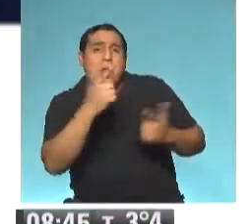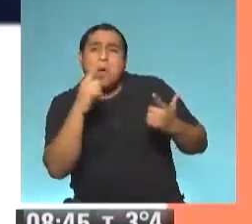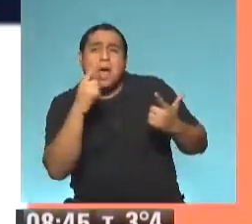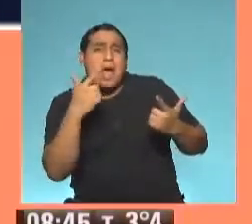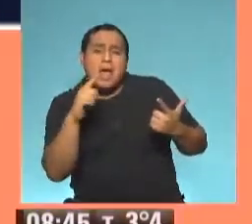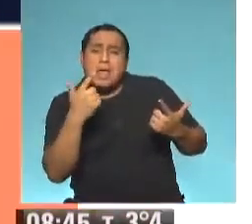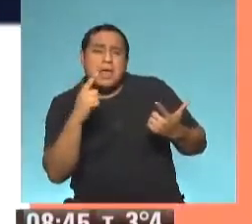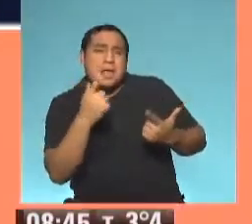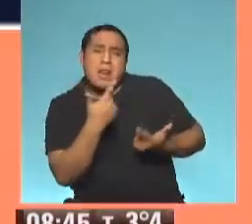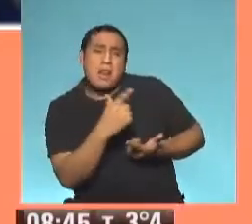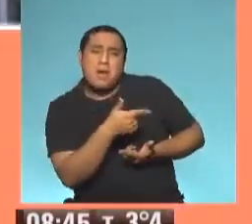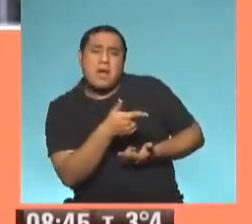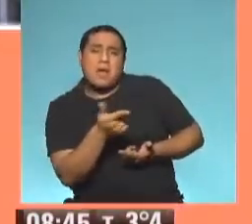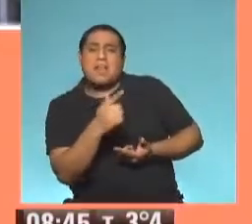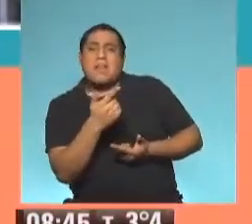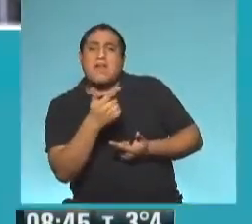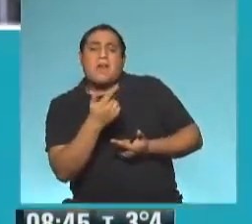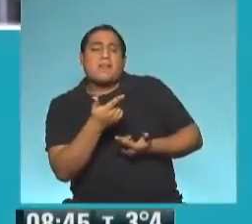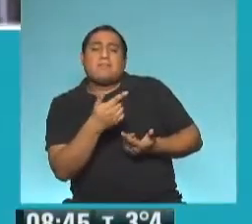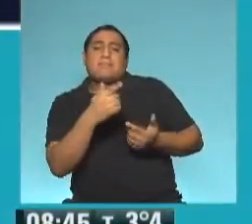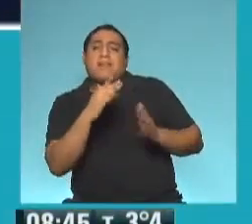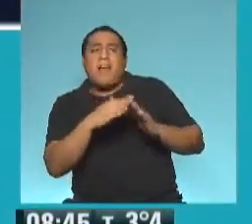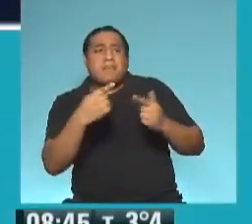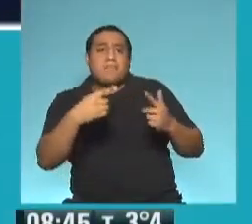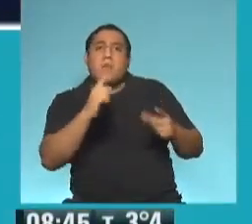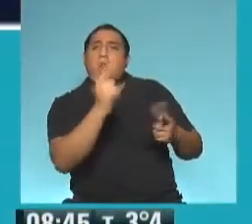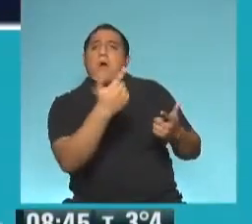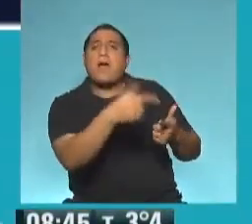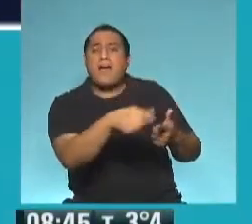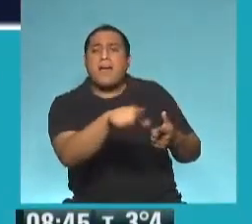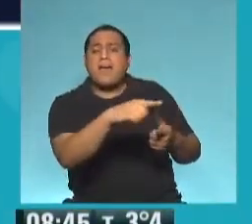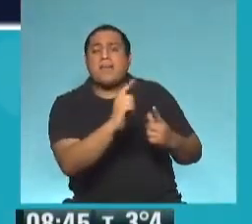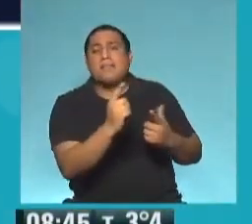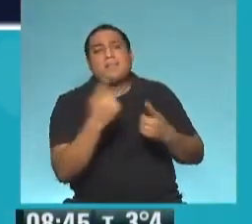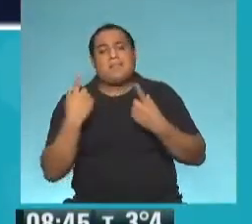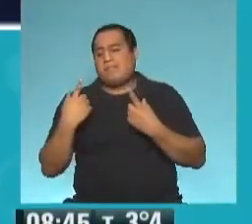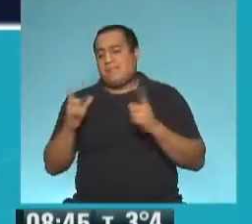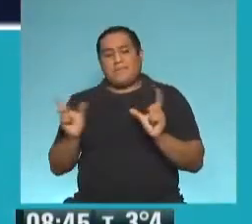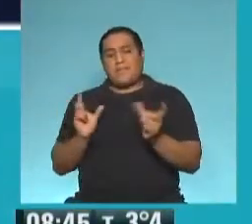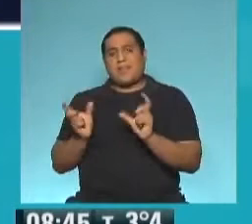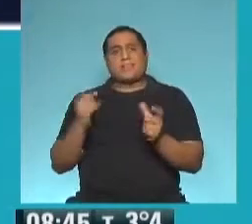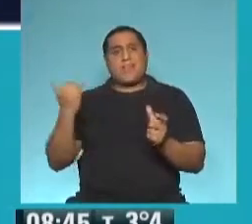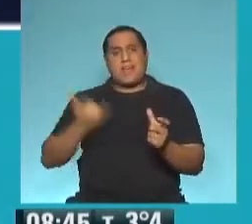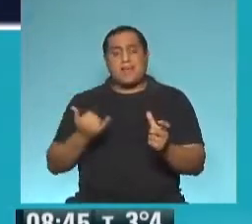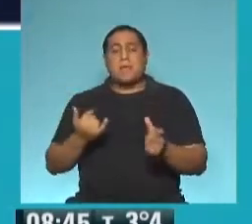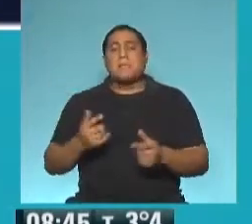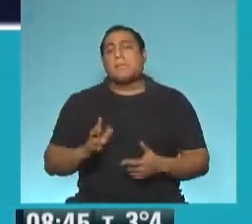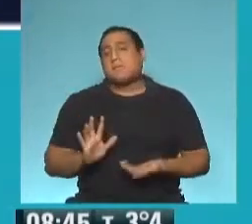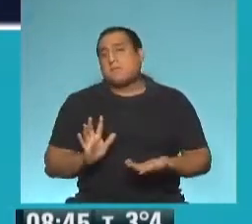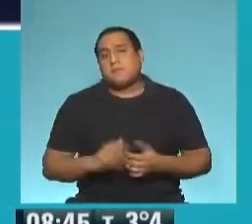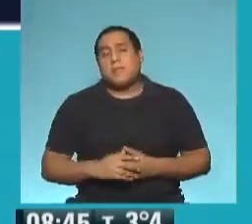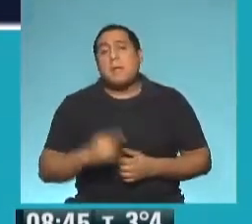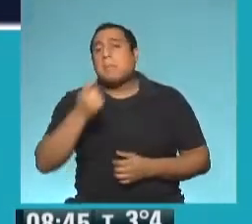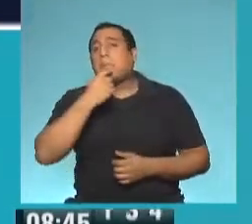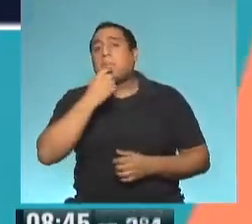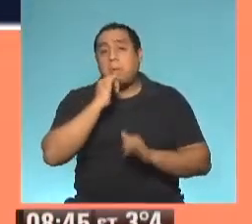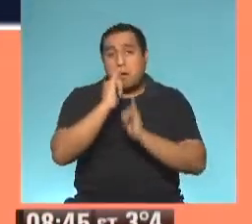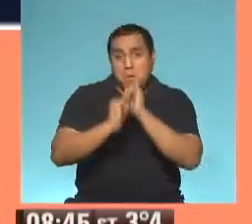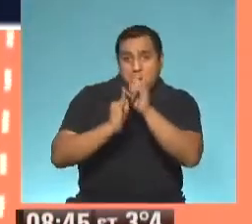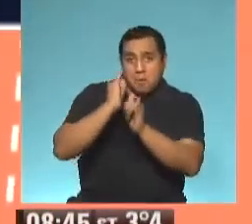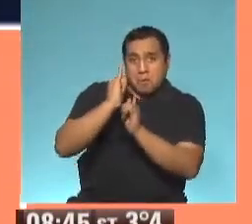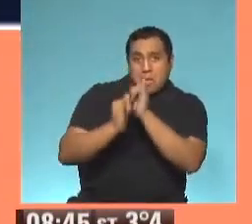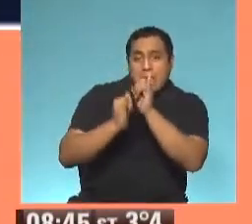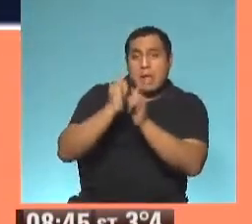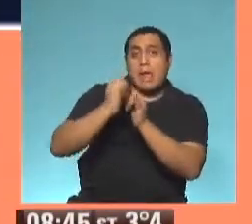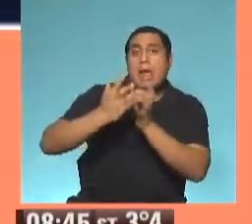esas ventajas mínimas. Entonces, primer comentario, no es lo mismo hablarle a todo el mundo al